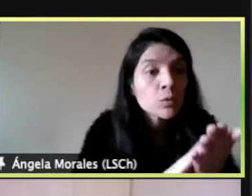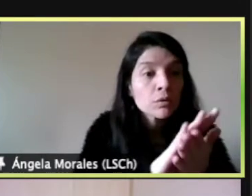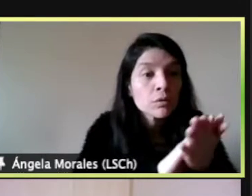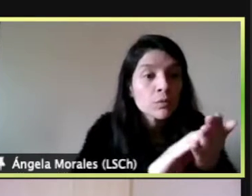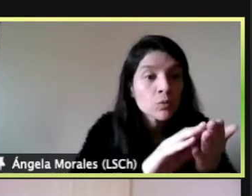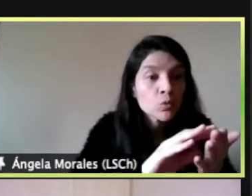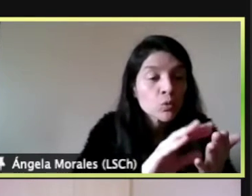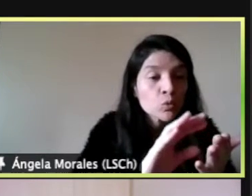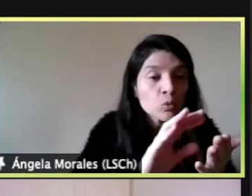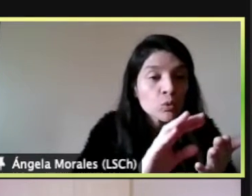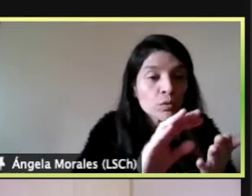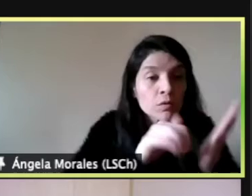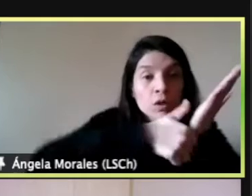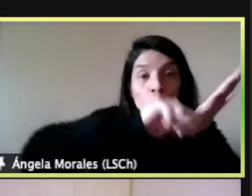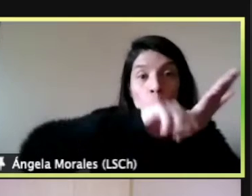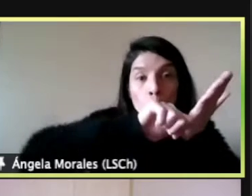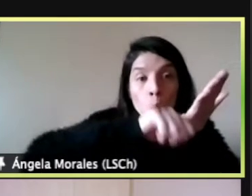acá,